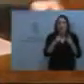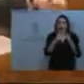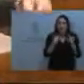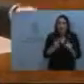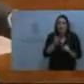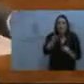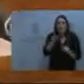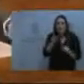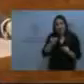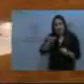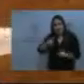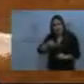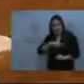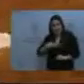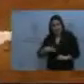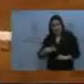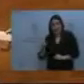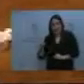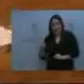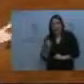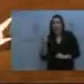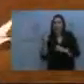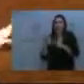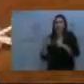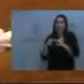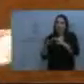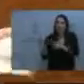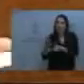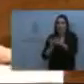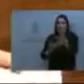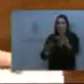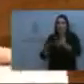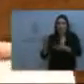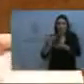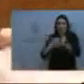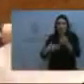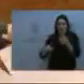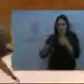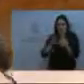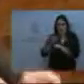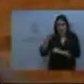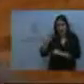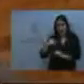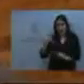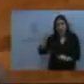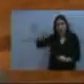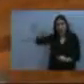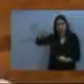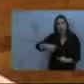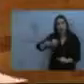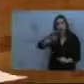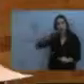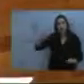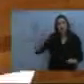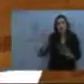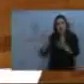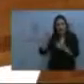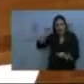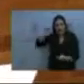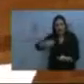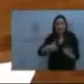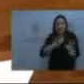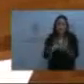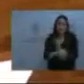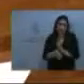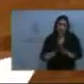la cántabra vienen desarrollando políticas de colaboración en este tipo desde el año 2006. Quiere decir que